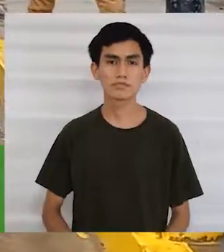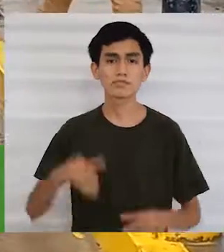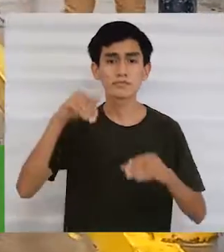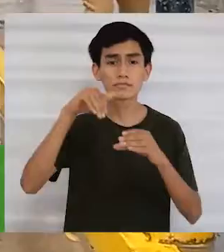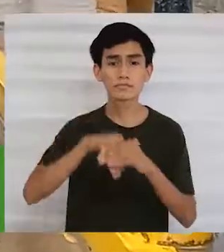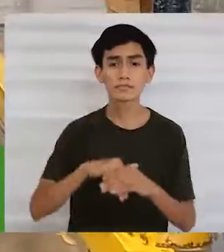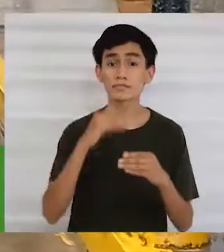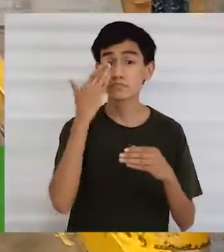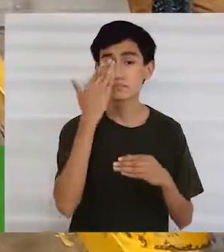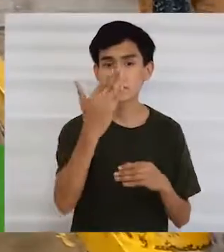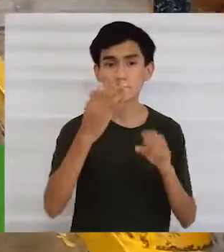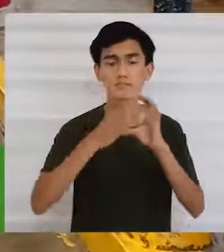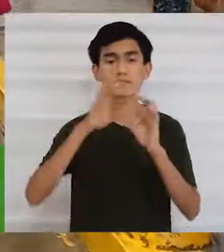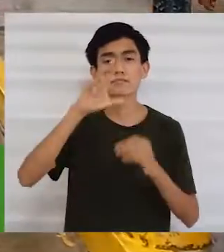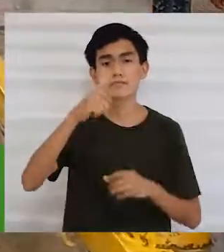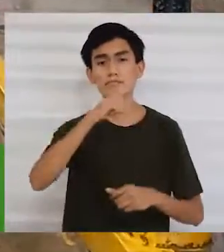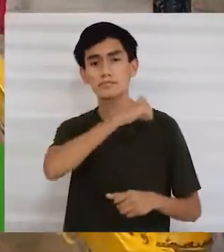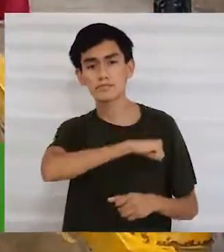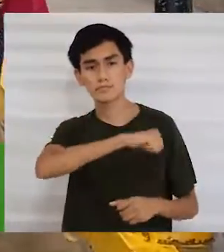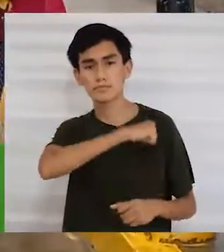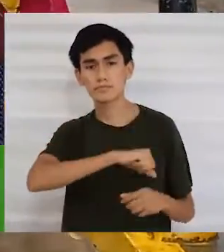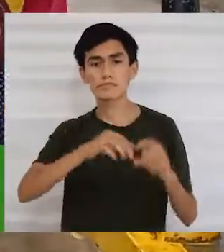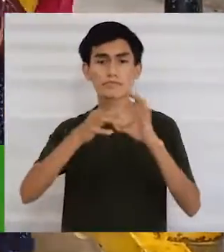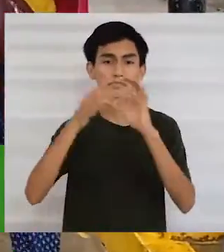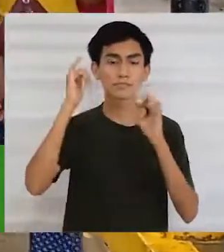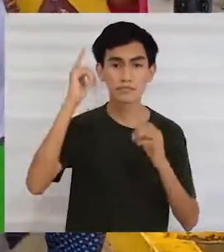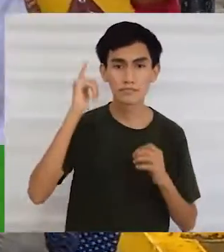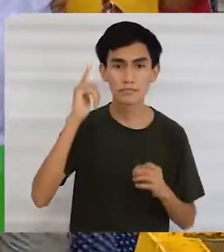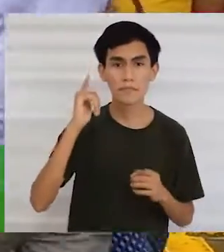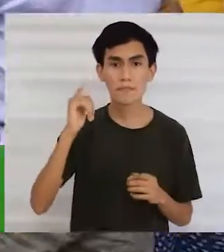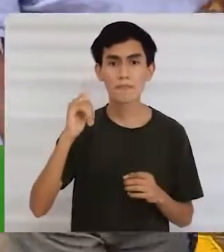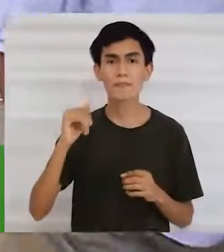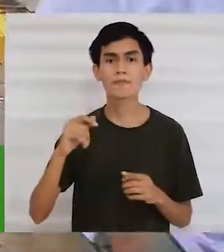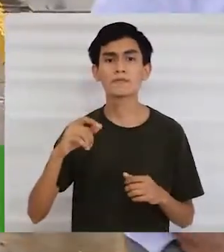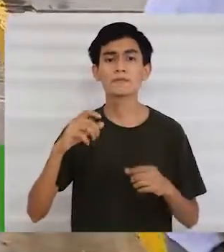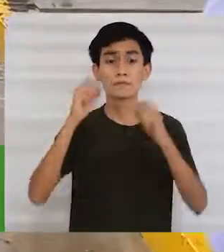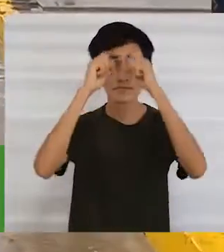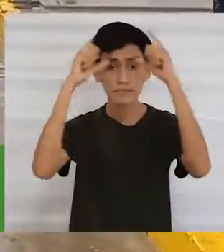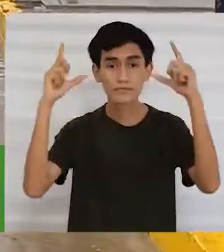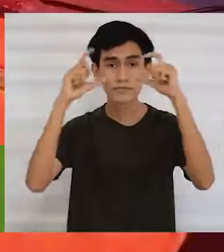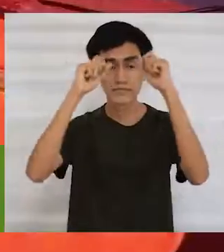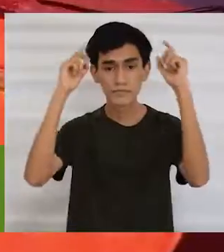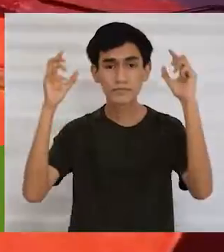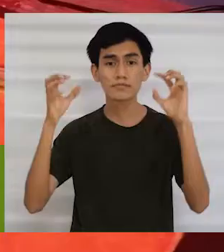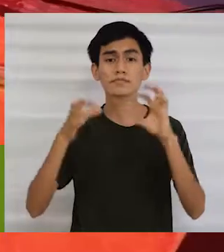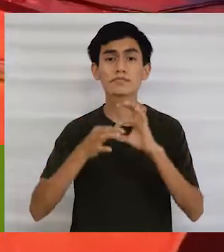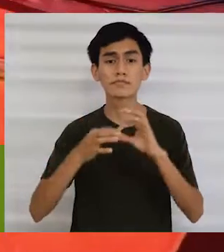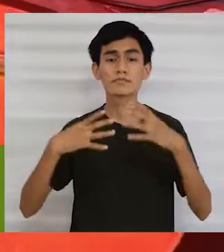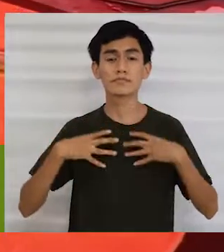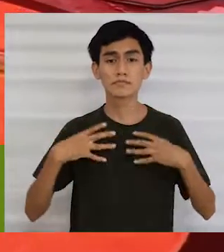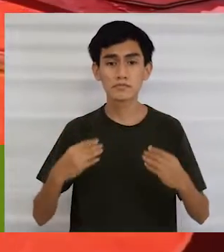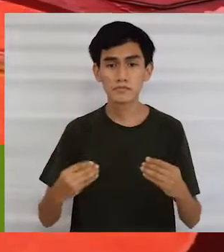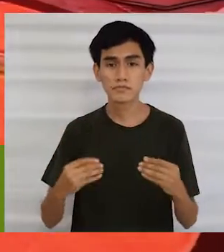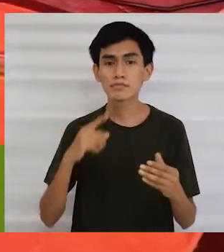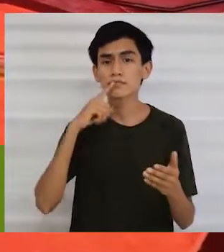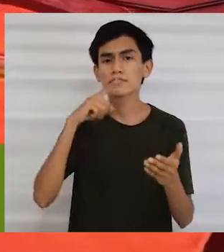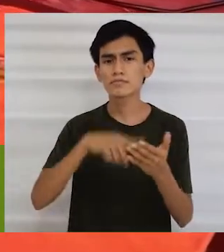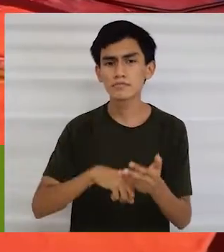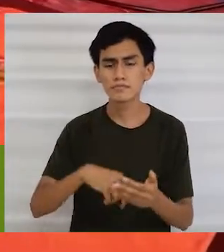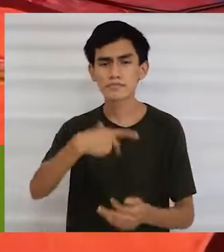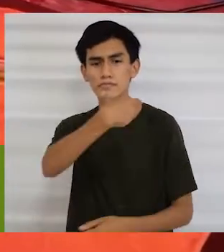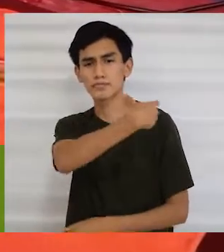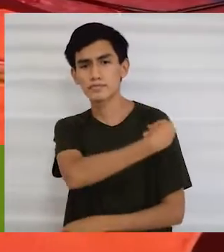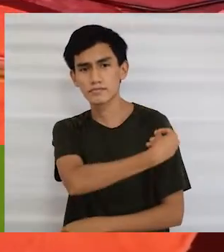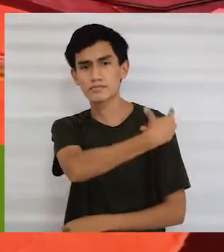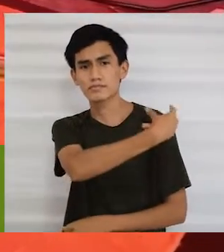en el frontis de la entrada principal del Palacio Municipal de Yarinacocha, una brigada de la Dirección Regional de Salud se encuentra aplicando